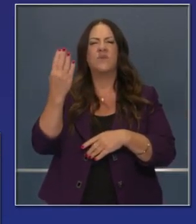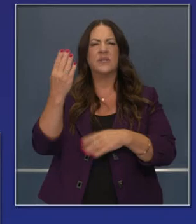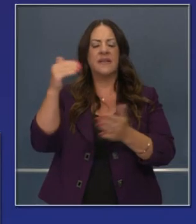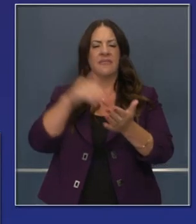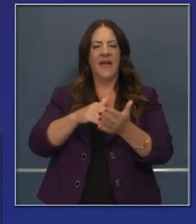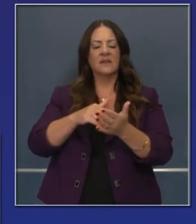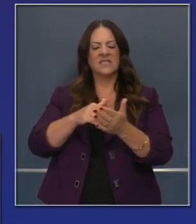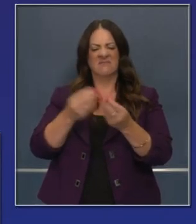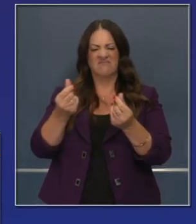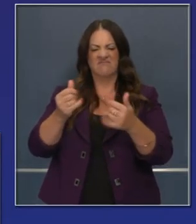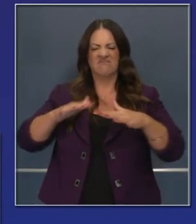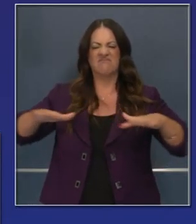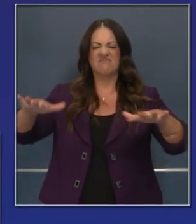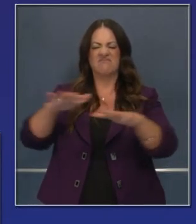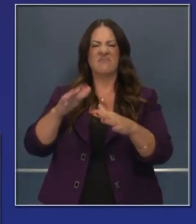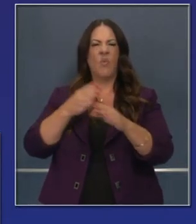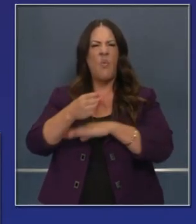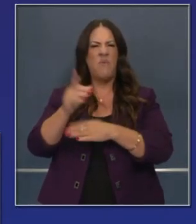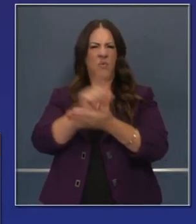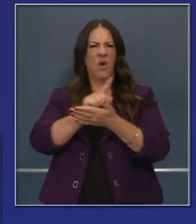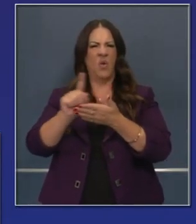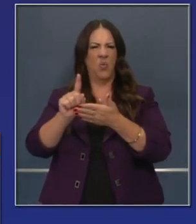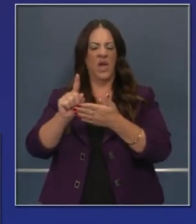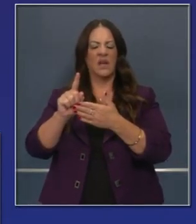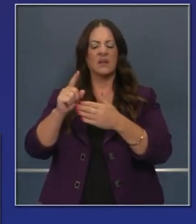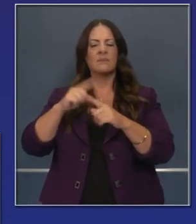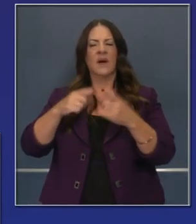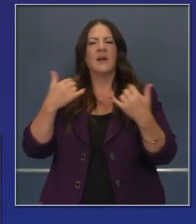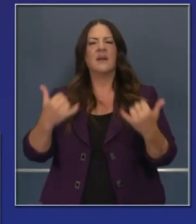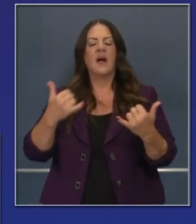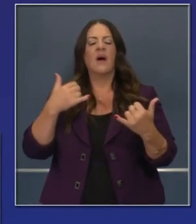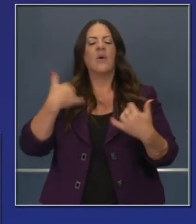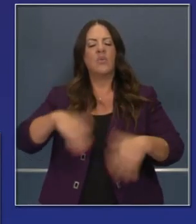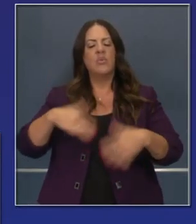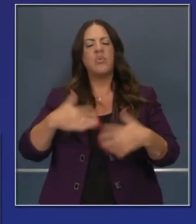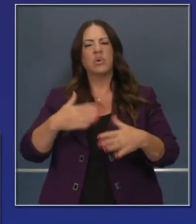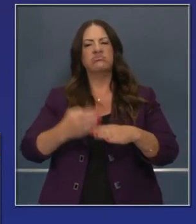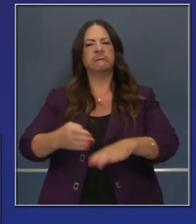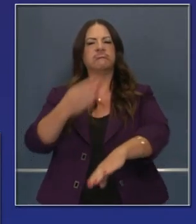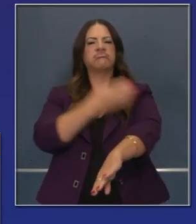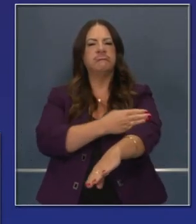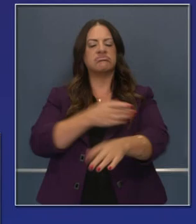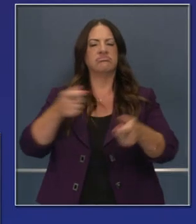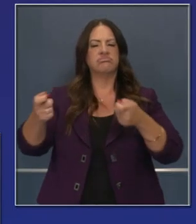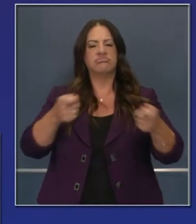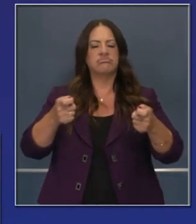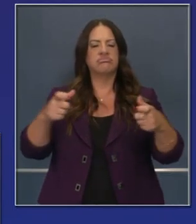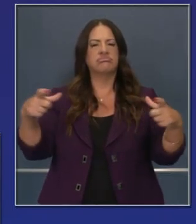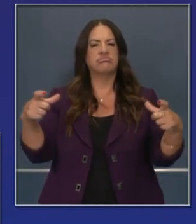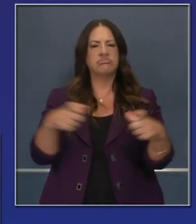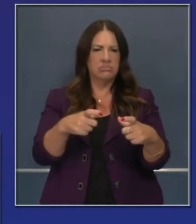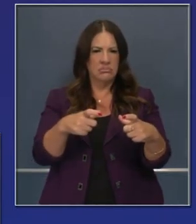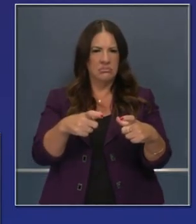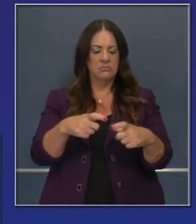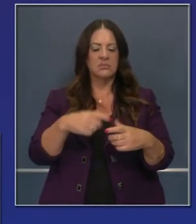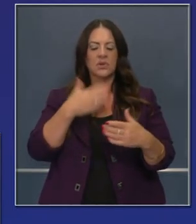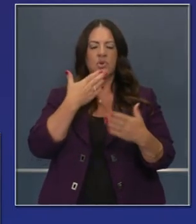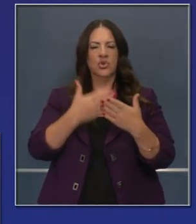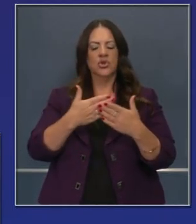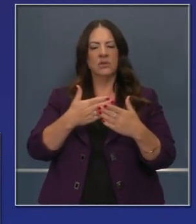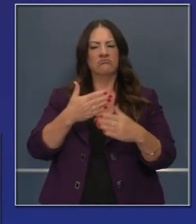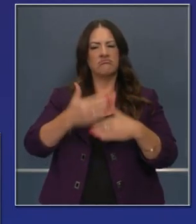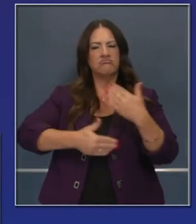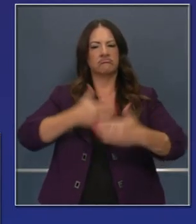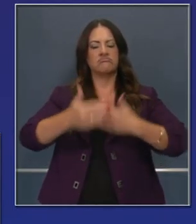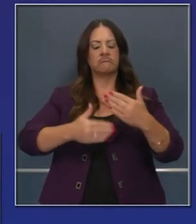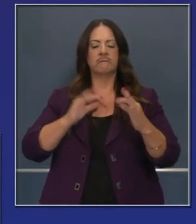que ese fue un incendio muy, muy terco, difícil de combatir. Y la contención vemos que aumentó durante el